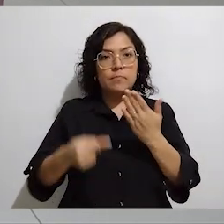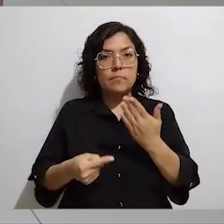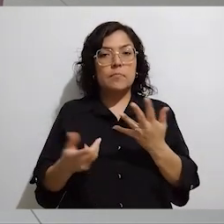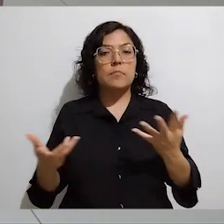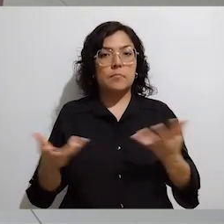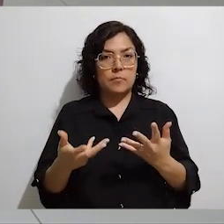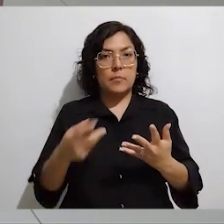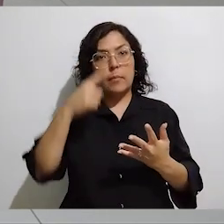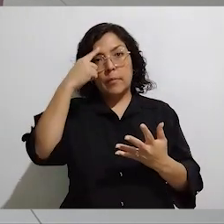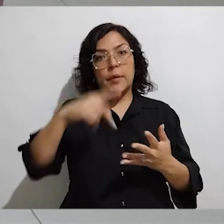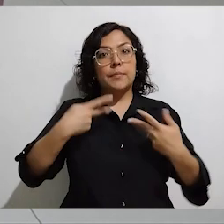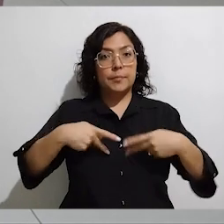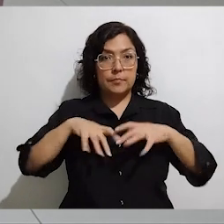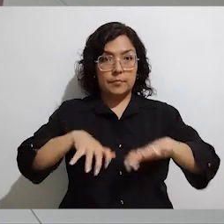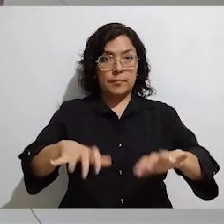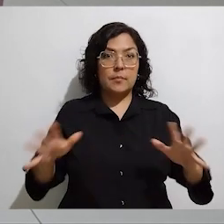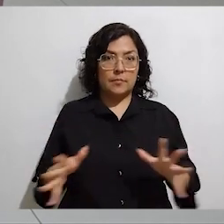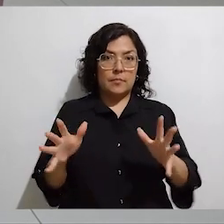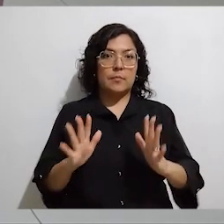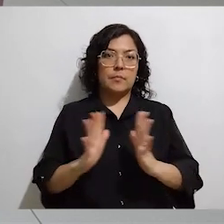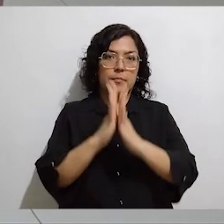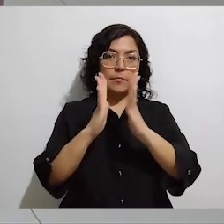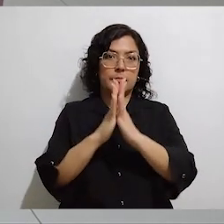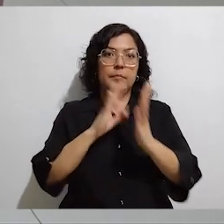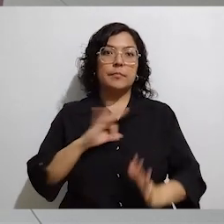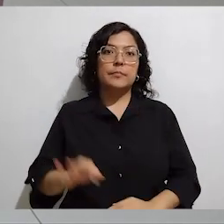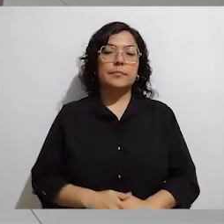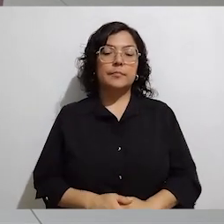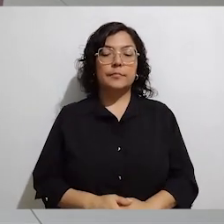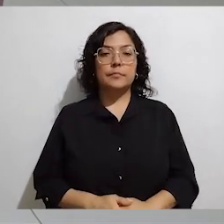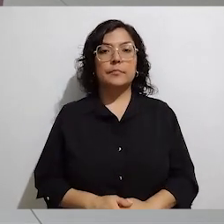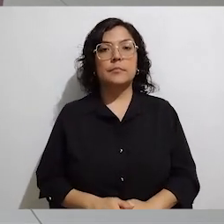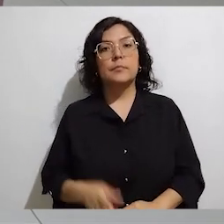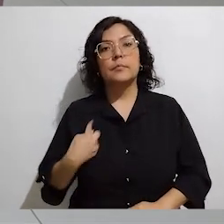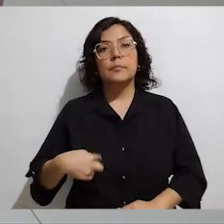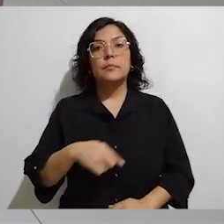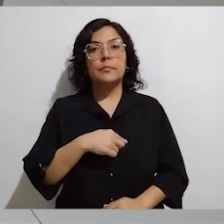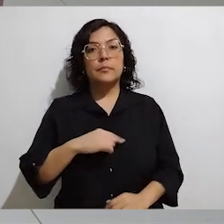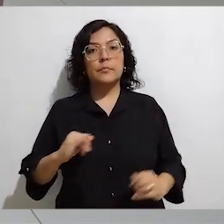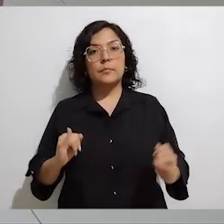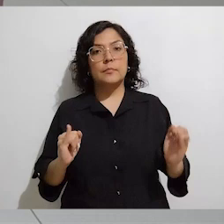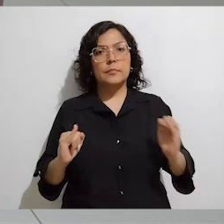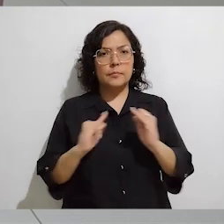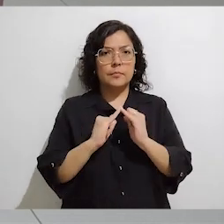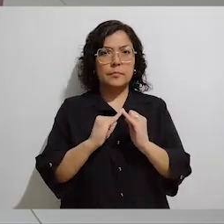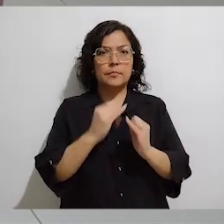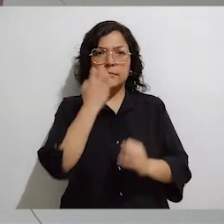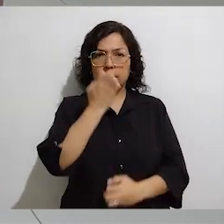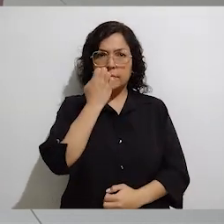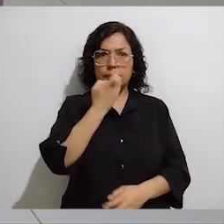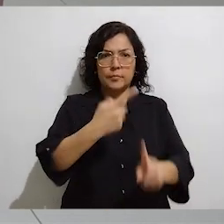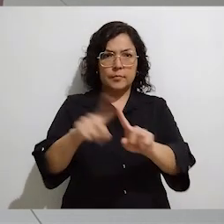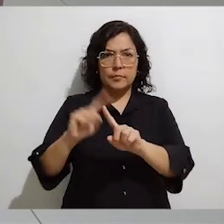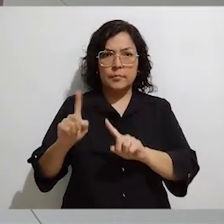la participación ciudadana. Recientemente hemos estado platicando con algunas instituciones educativas con vistas a poder